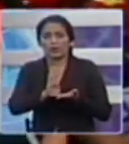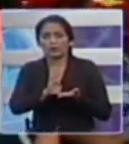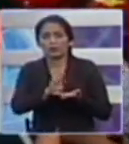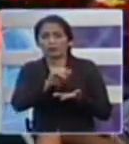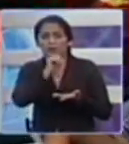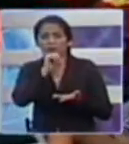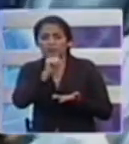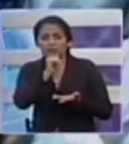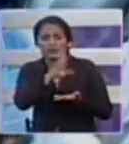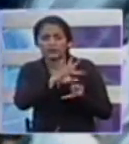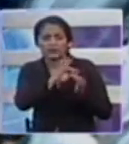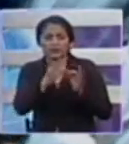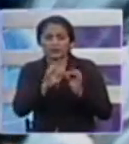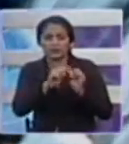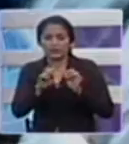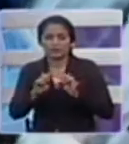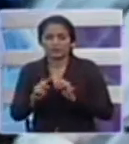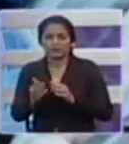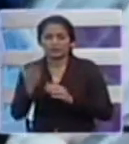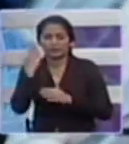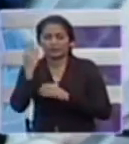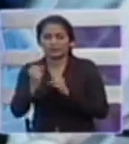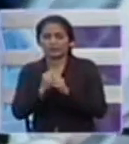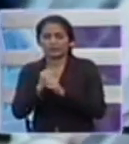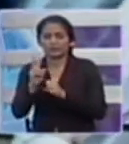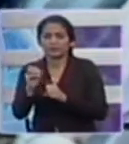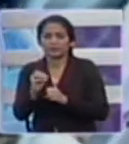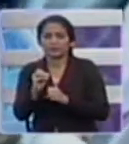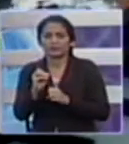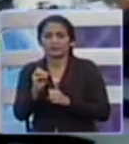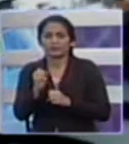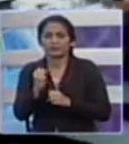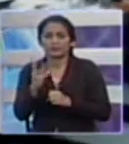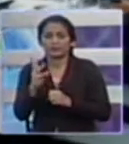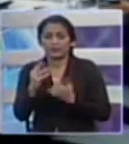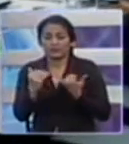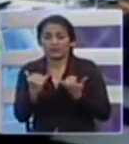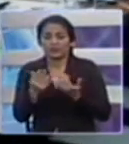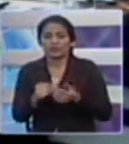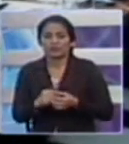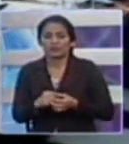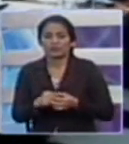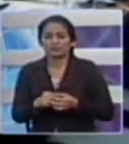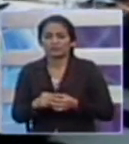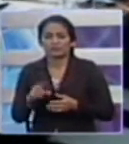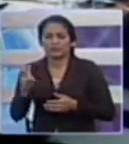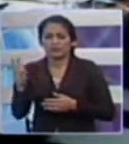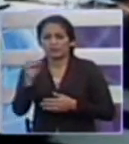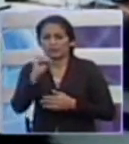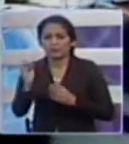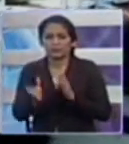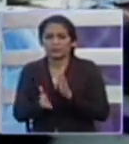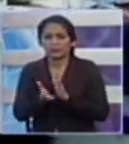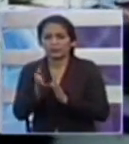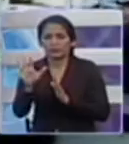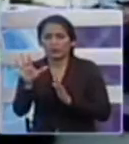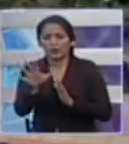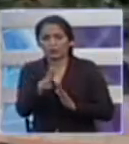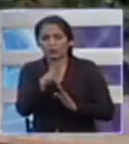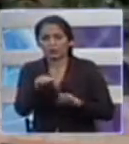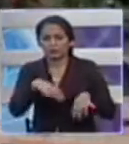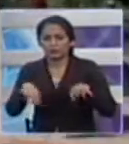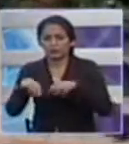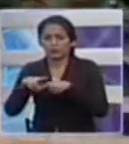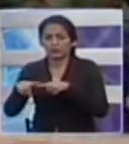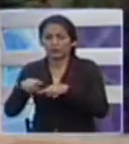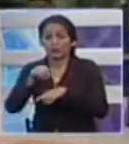necesitados de Cuenca. En el año 2016 el nivel de ejecución es del 60% y es allí donde los concejales esperan mejore la